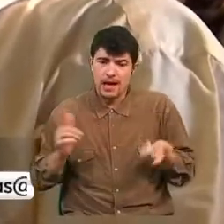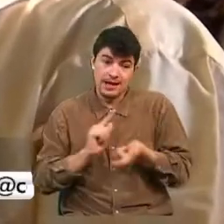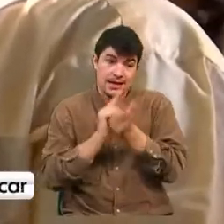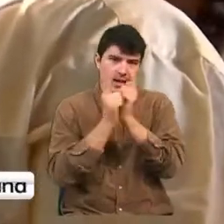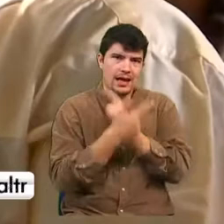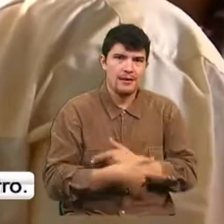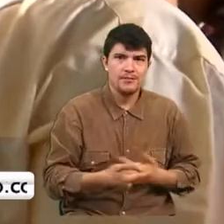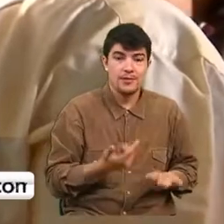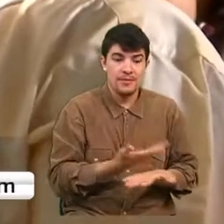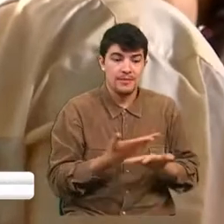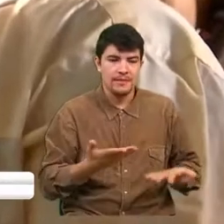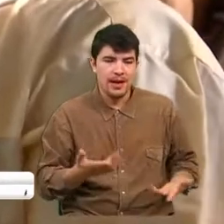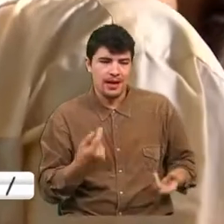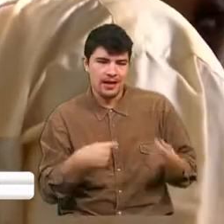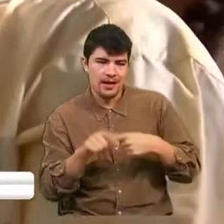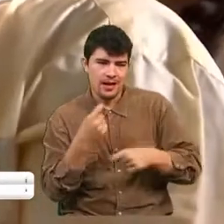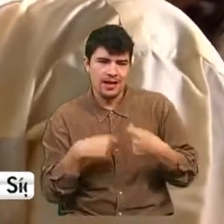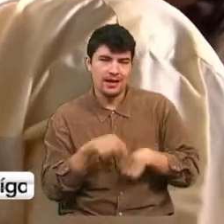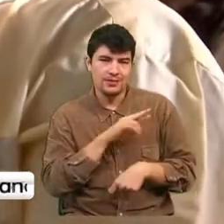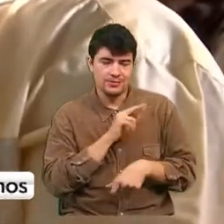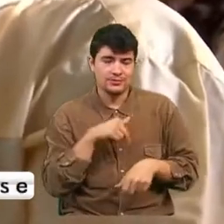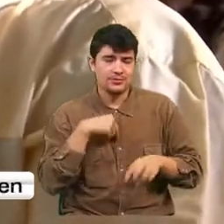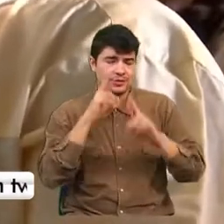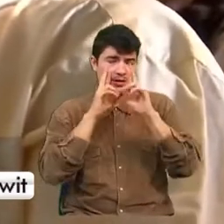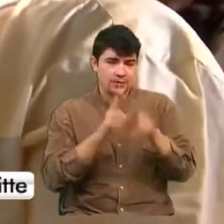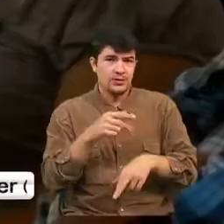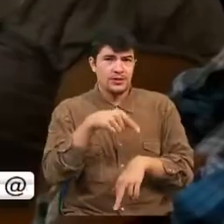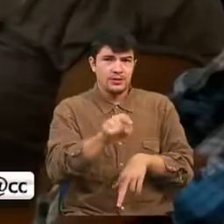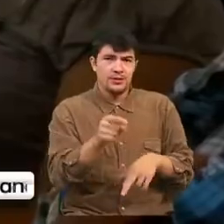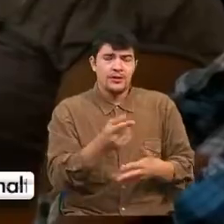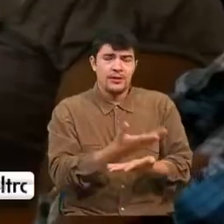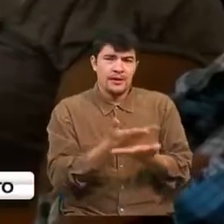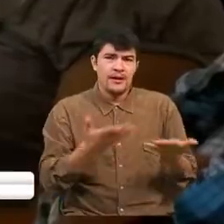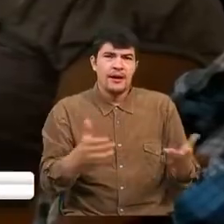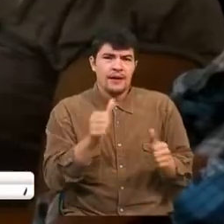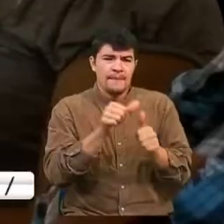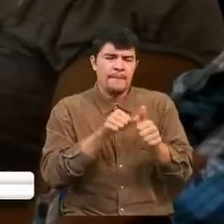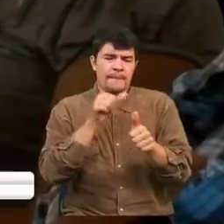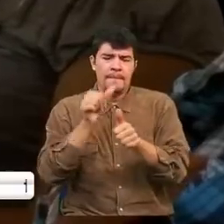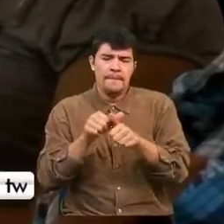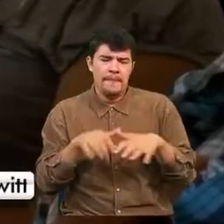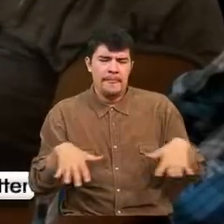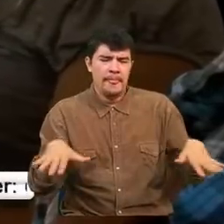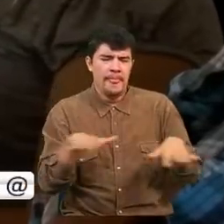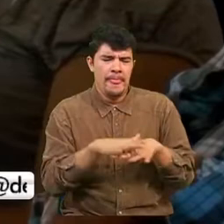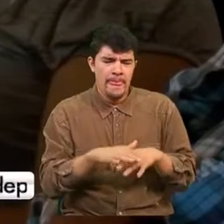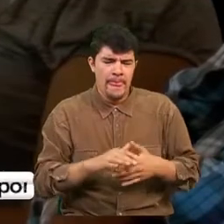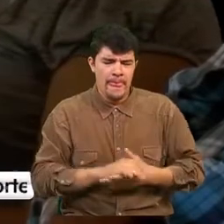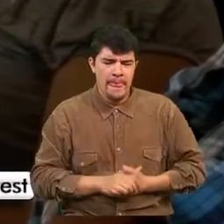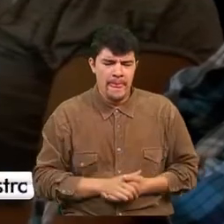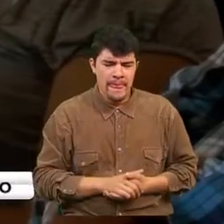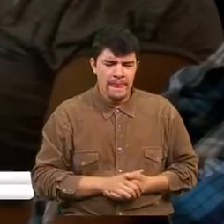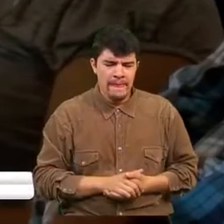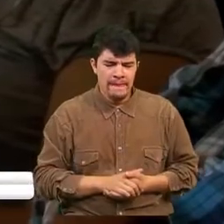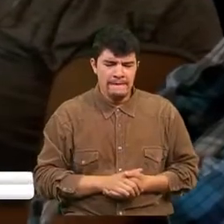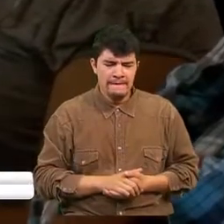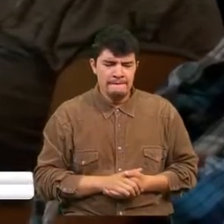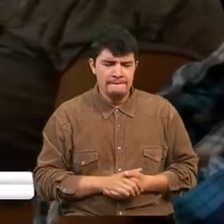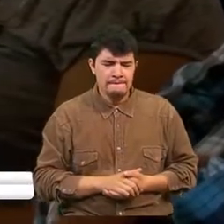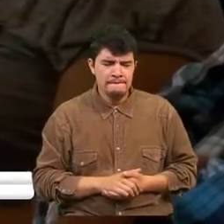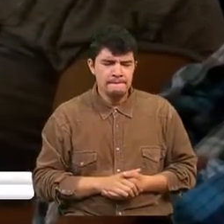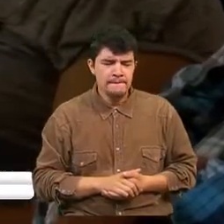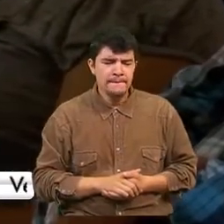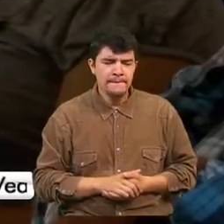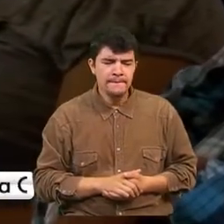nosotros en cada expedición entregamos y exaltamos los productos de cada una de las provincias. Hoy ahí está, obviamente cada una de las provincias